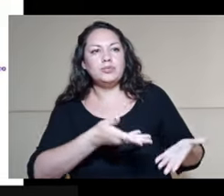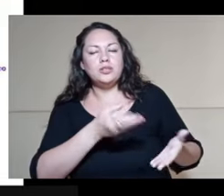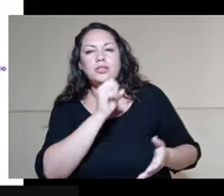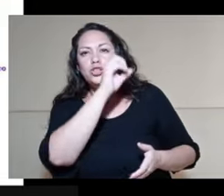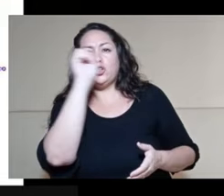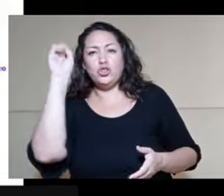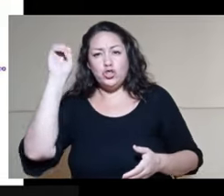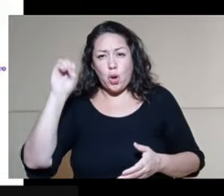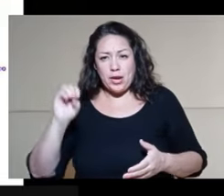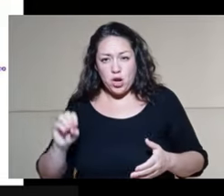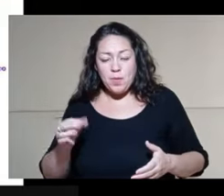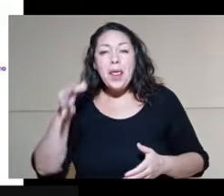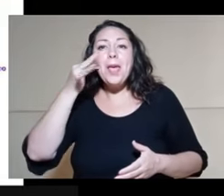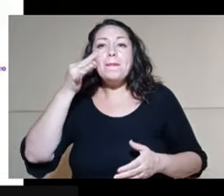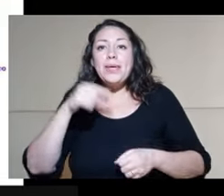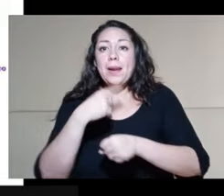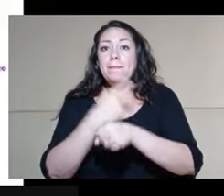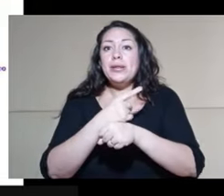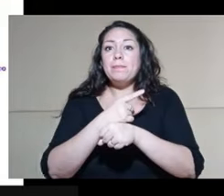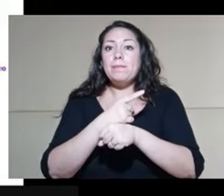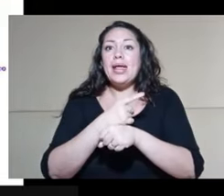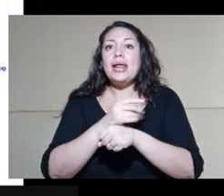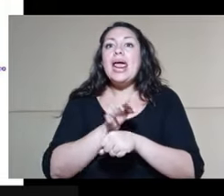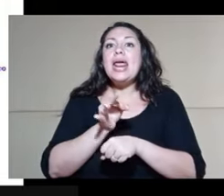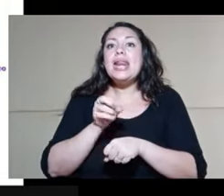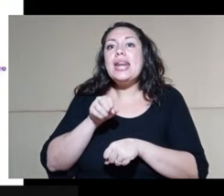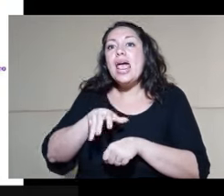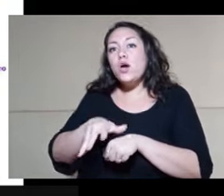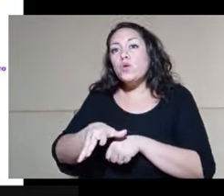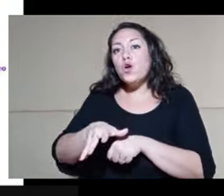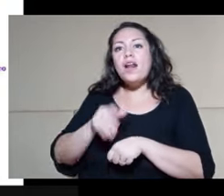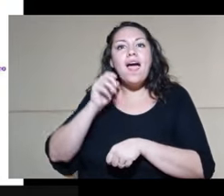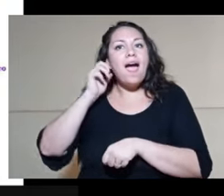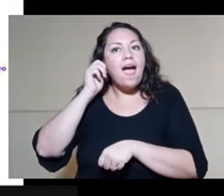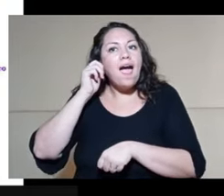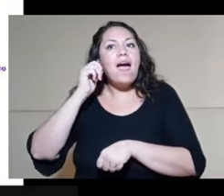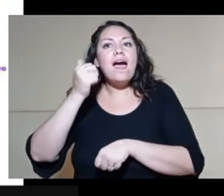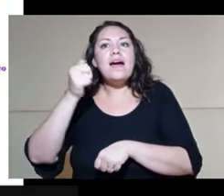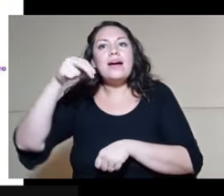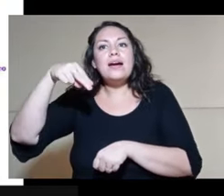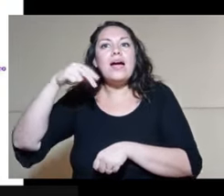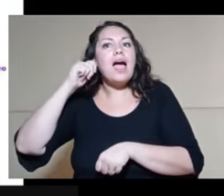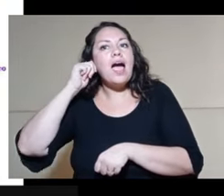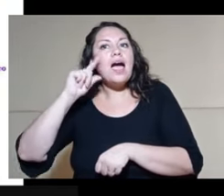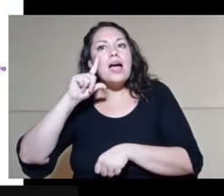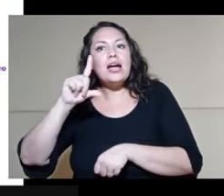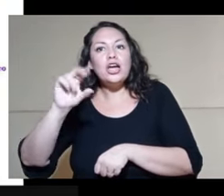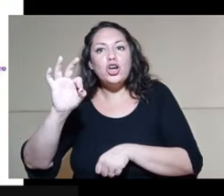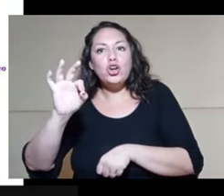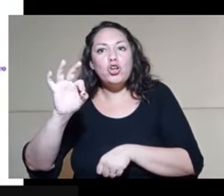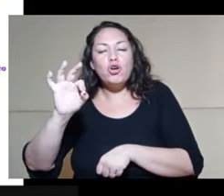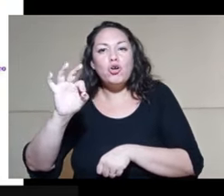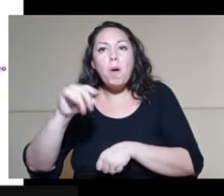de Meissner, todos estos están en la piel. ¿A dónde va lo primero? A la primera neurona. ¿Dónde está? En el ganglio de la raíz posterior. Fíjense, está fuera del sistema nervioso central,